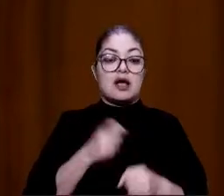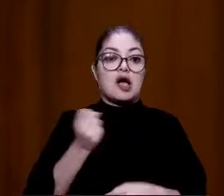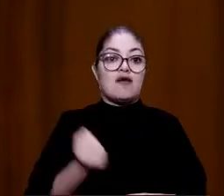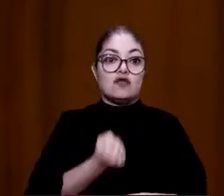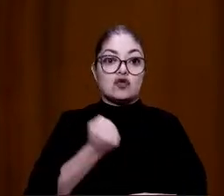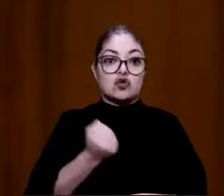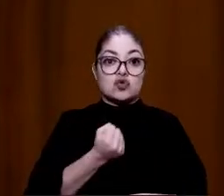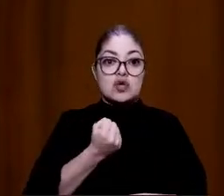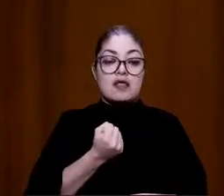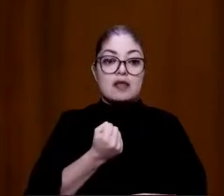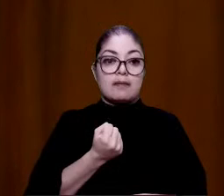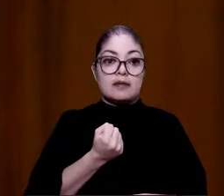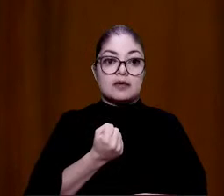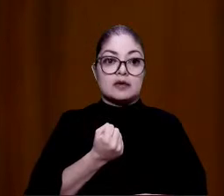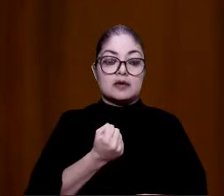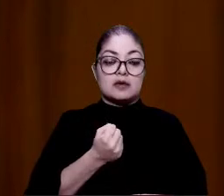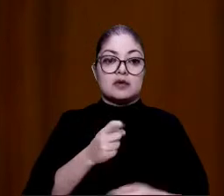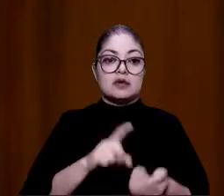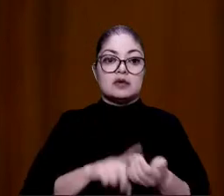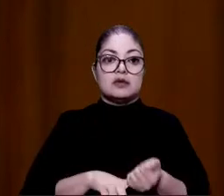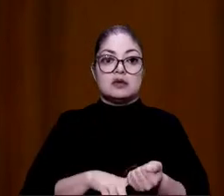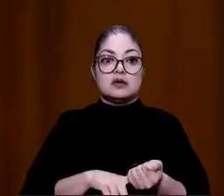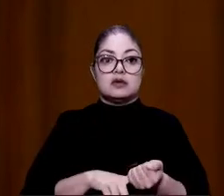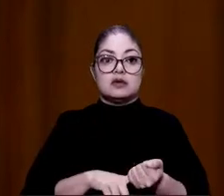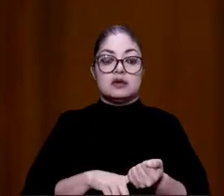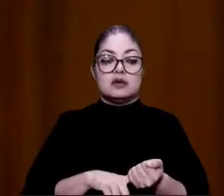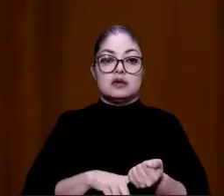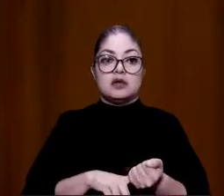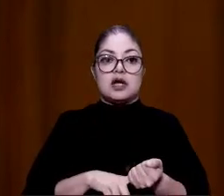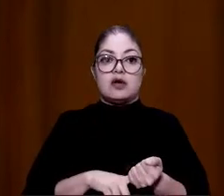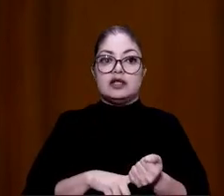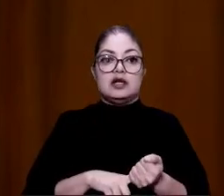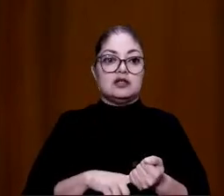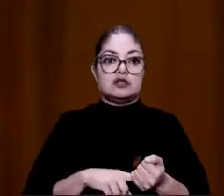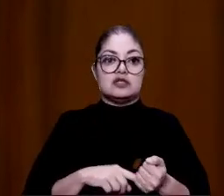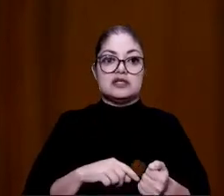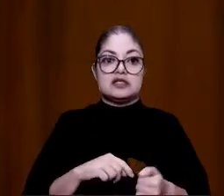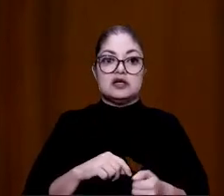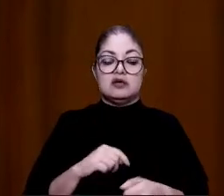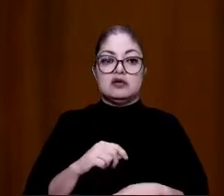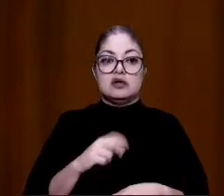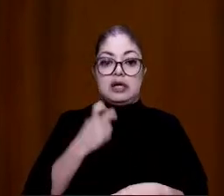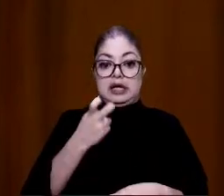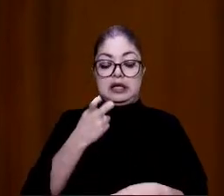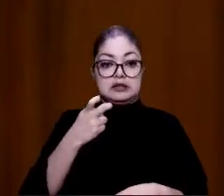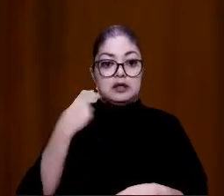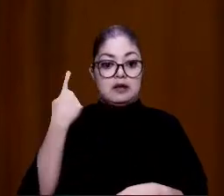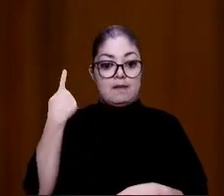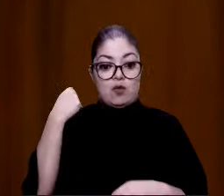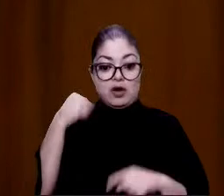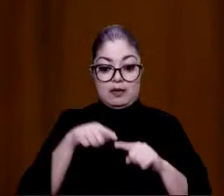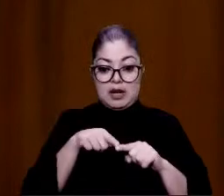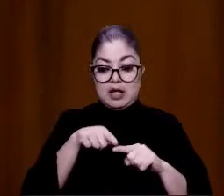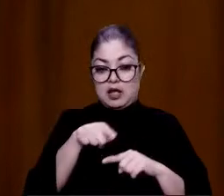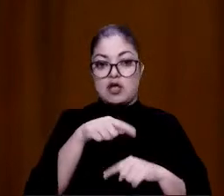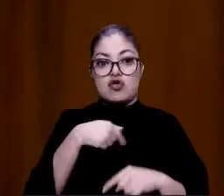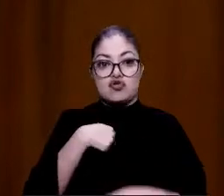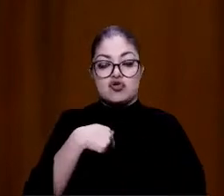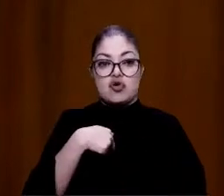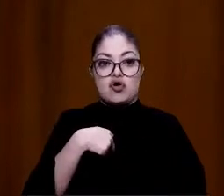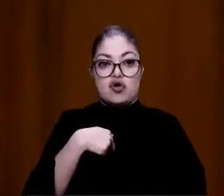Afortunadamente, esa infraestructura que mencionaron federal de la México-Puebla, tuve el honor